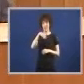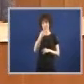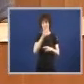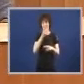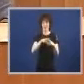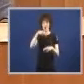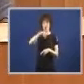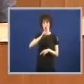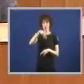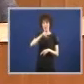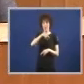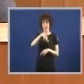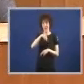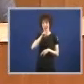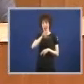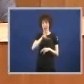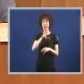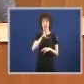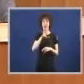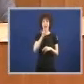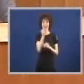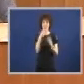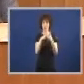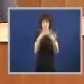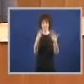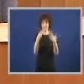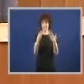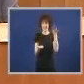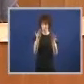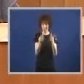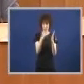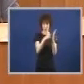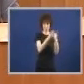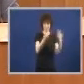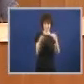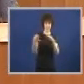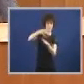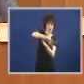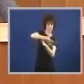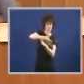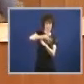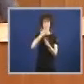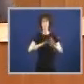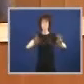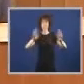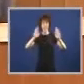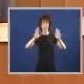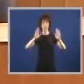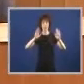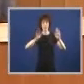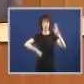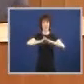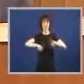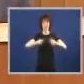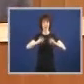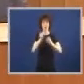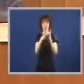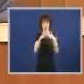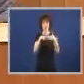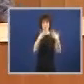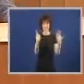temos que a taxa de variación nominal do PIB de 2017 é superior ao 2016. Sin embargo, o teito de gasto en